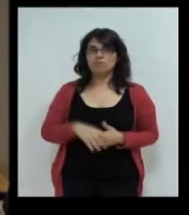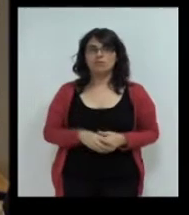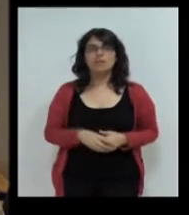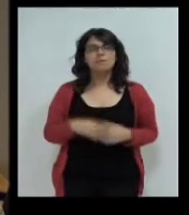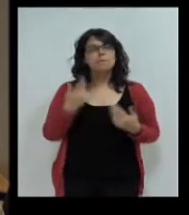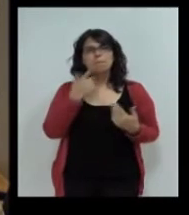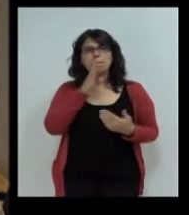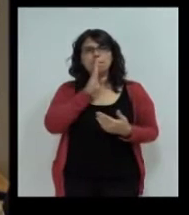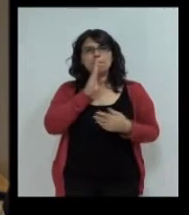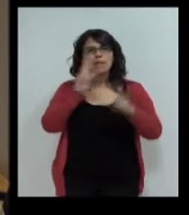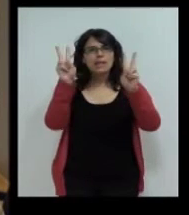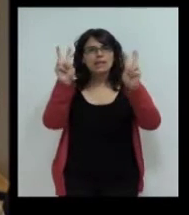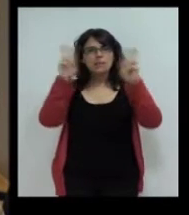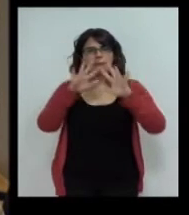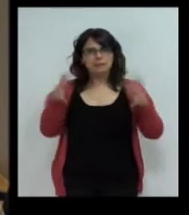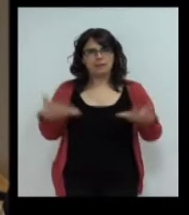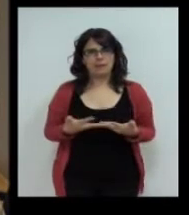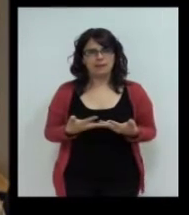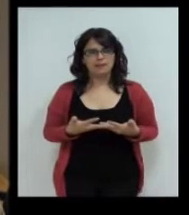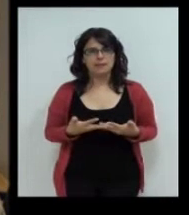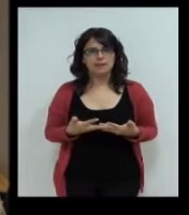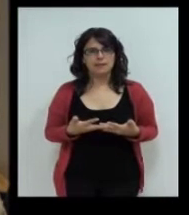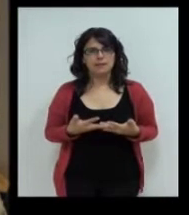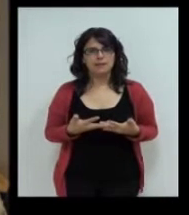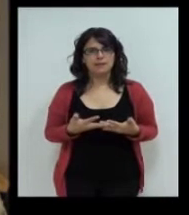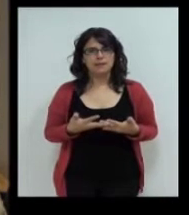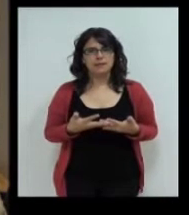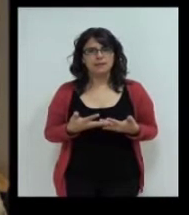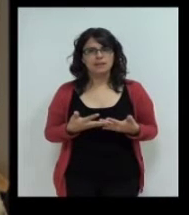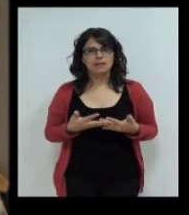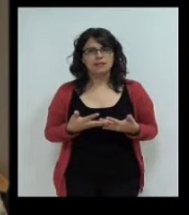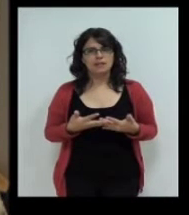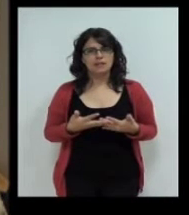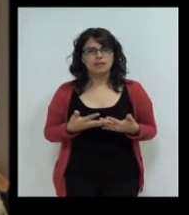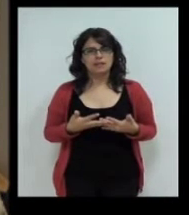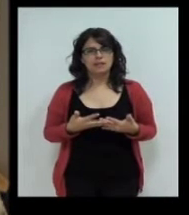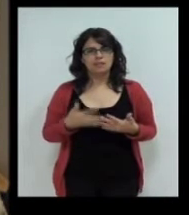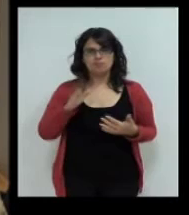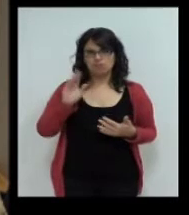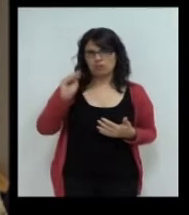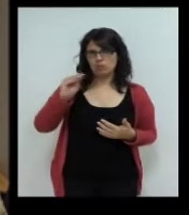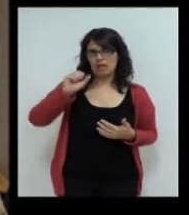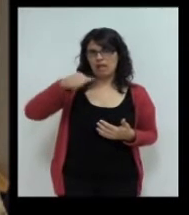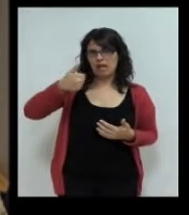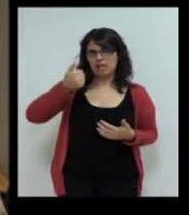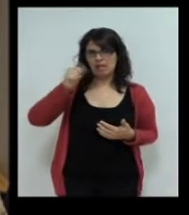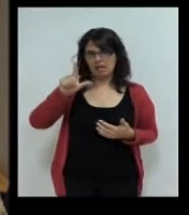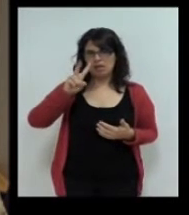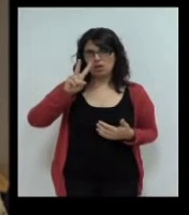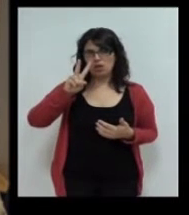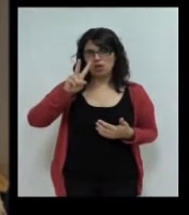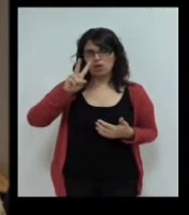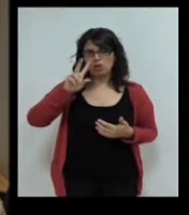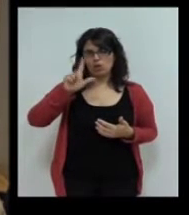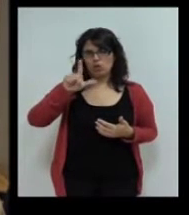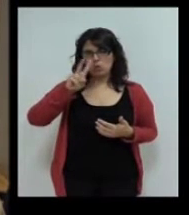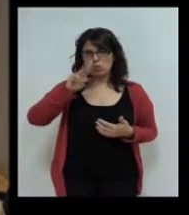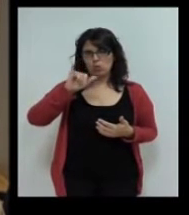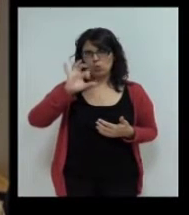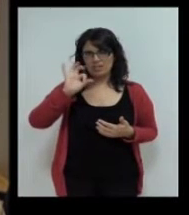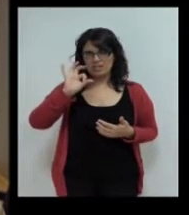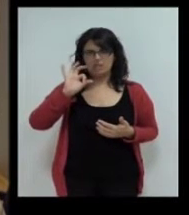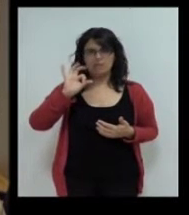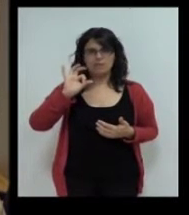tema de Internet... Ángel Luis, una pregunta. A ver, el tema, por ejemplo, de las